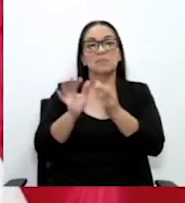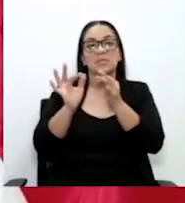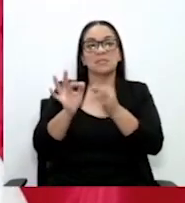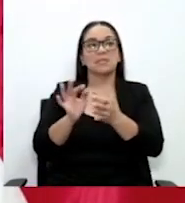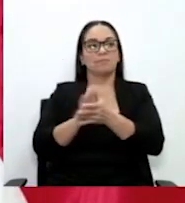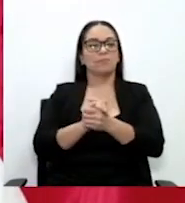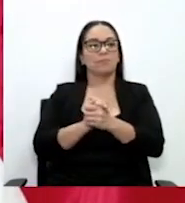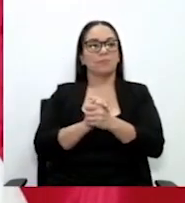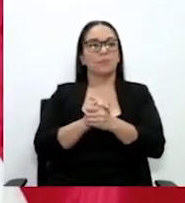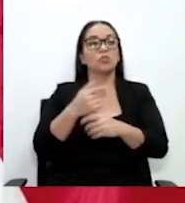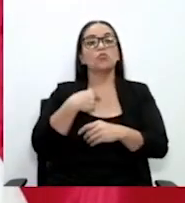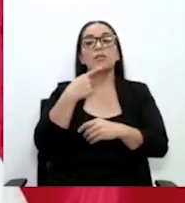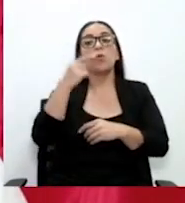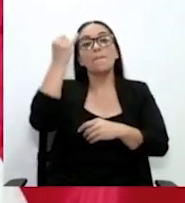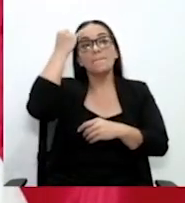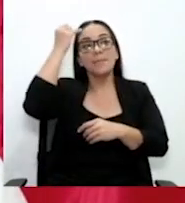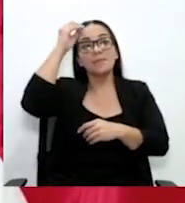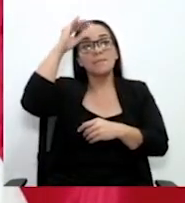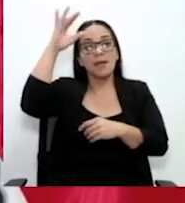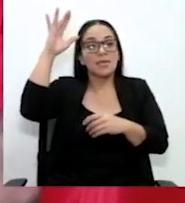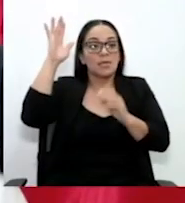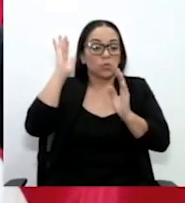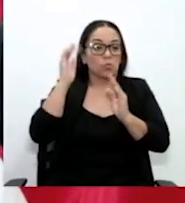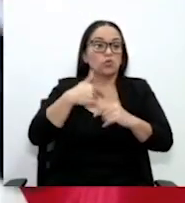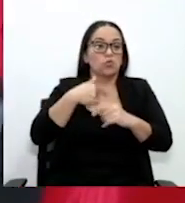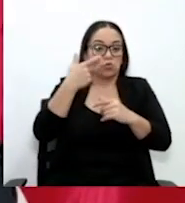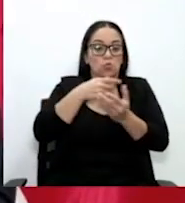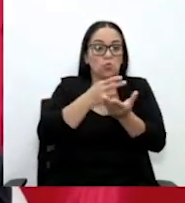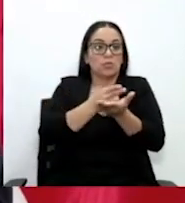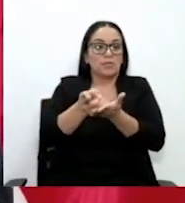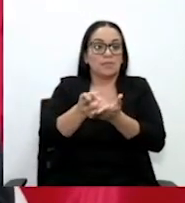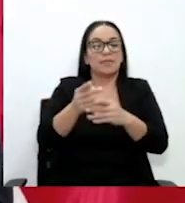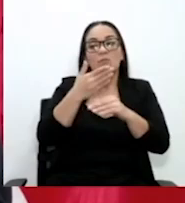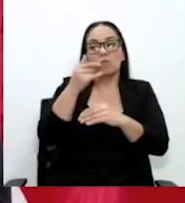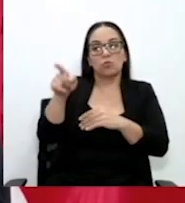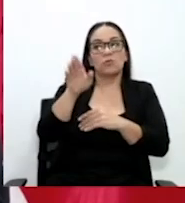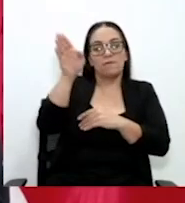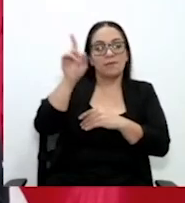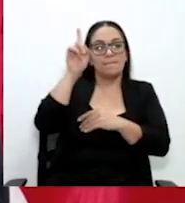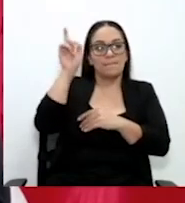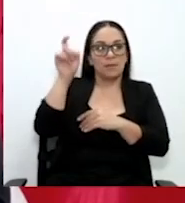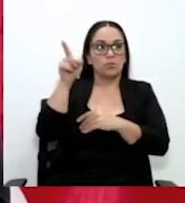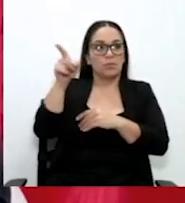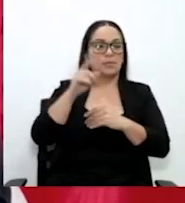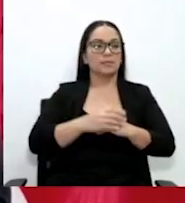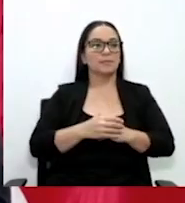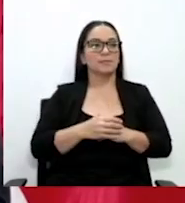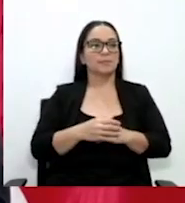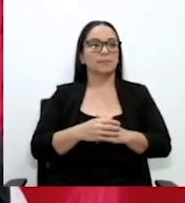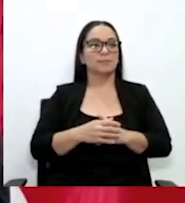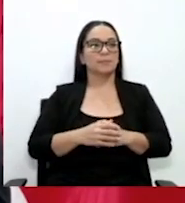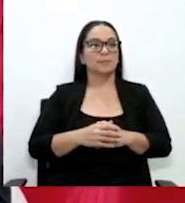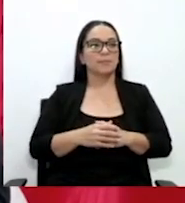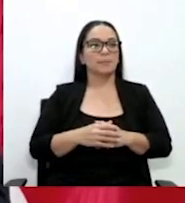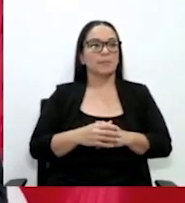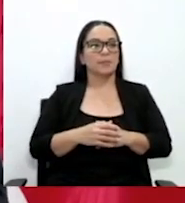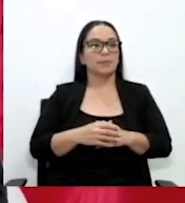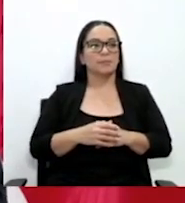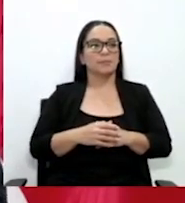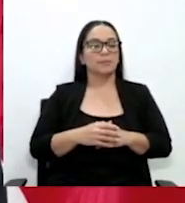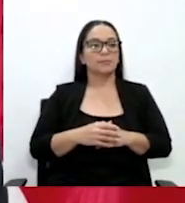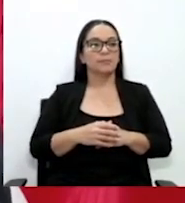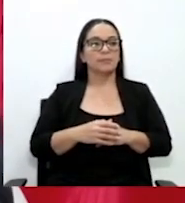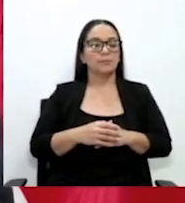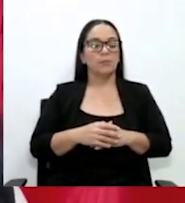digo esto, me imagino, porque yo soy muy transparente, pero vaya, pregúnteselos a ellos y a doña Margot. Con respecto